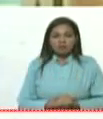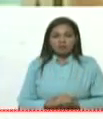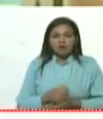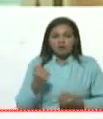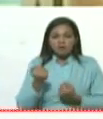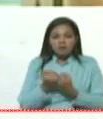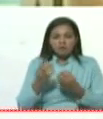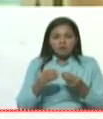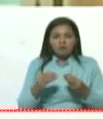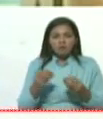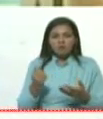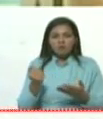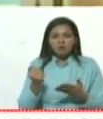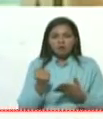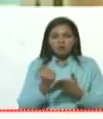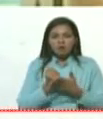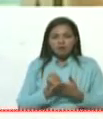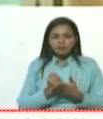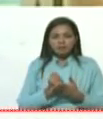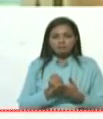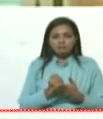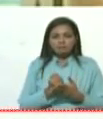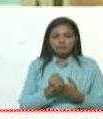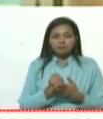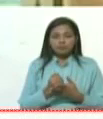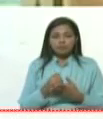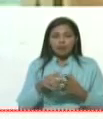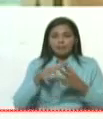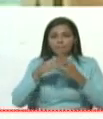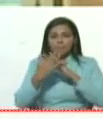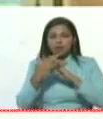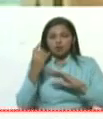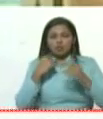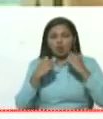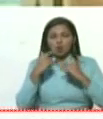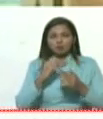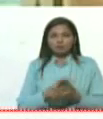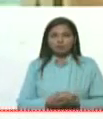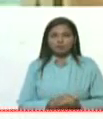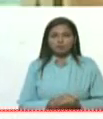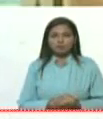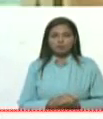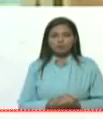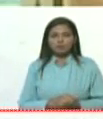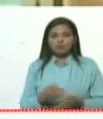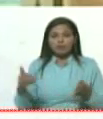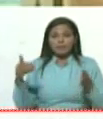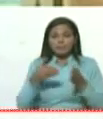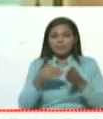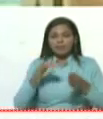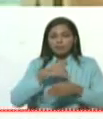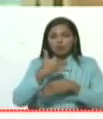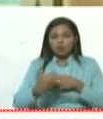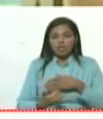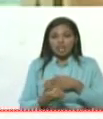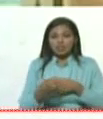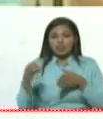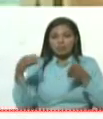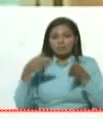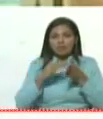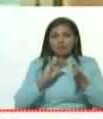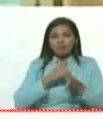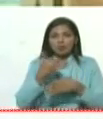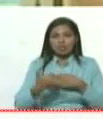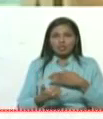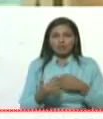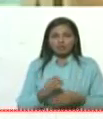por la gran misión Barrio Nuevo, Barrio Tricolor. Me solicitan para 1000 proyectos, 1000, escúchese